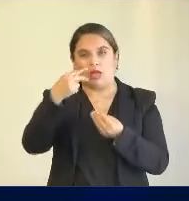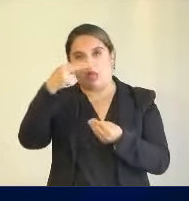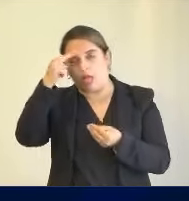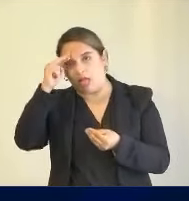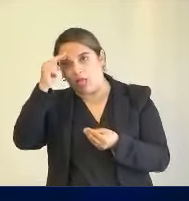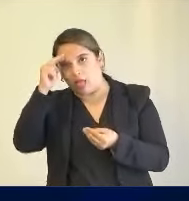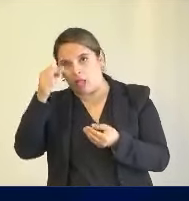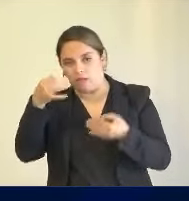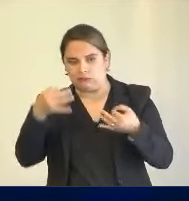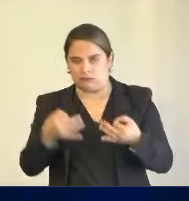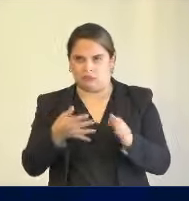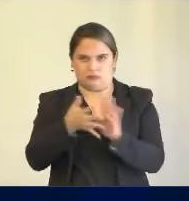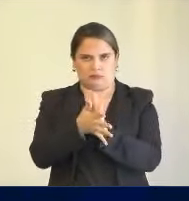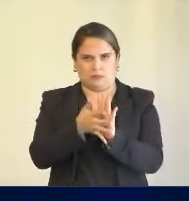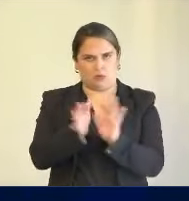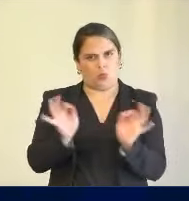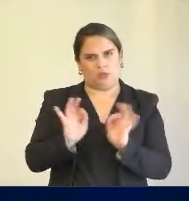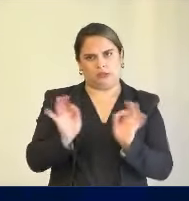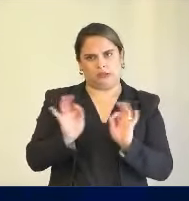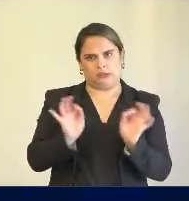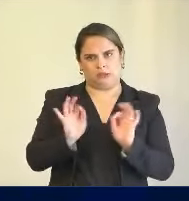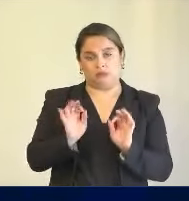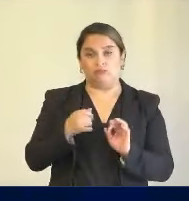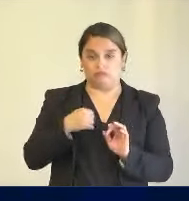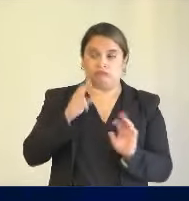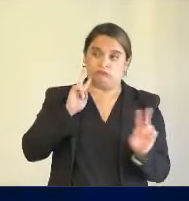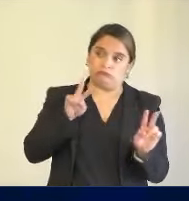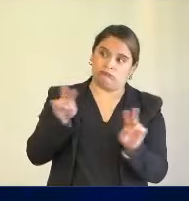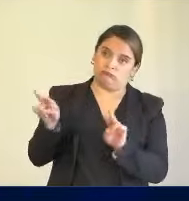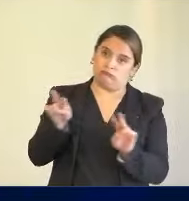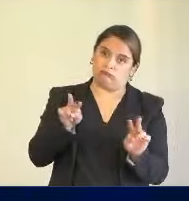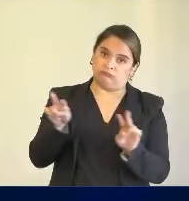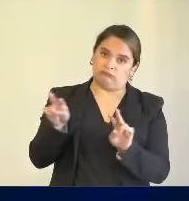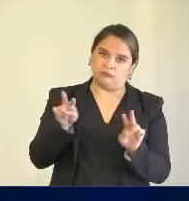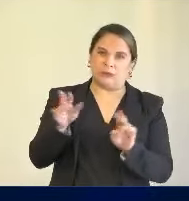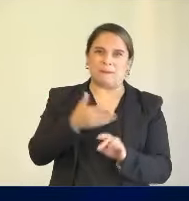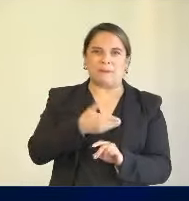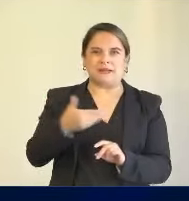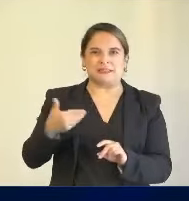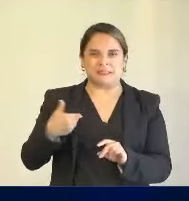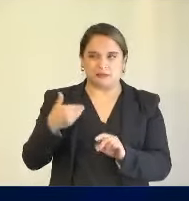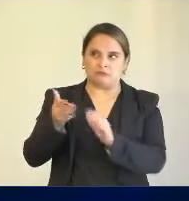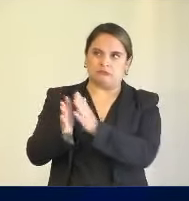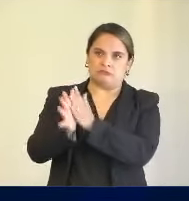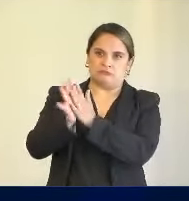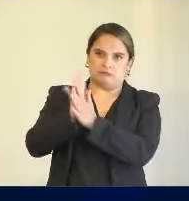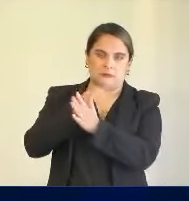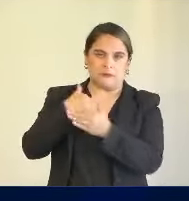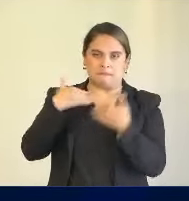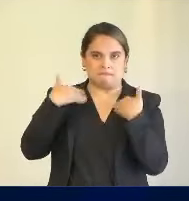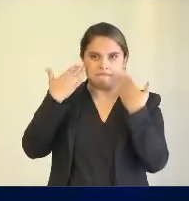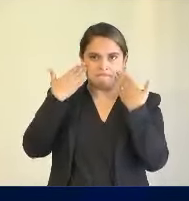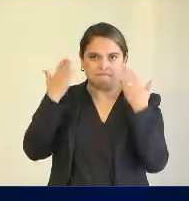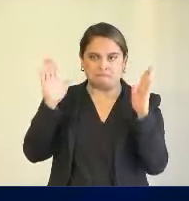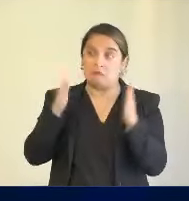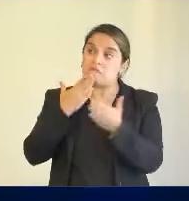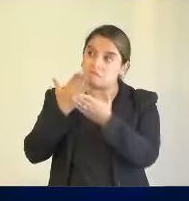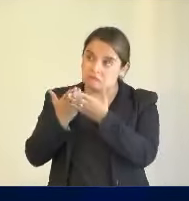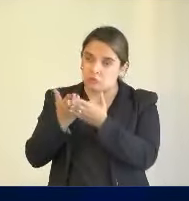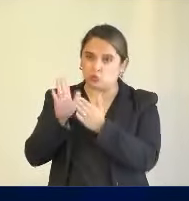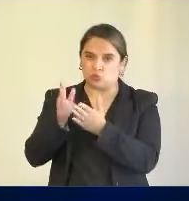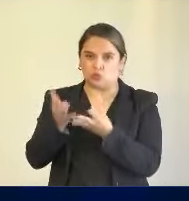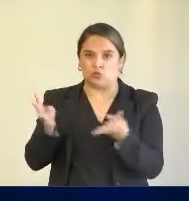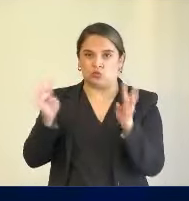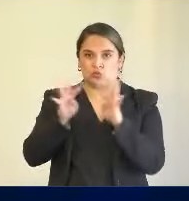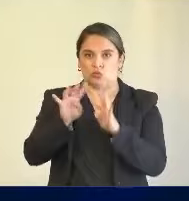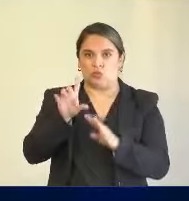está hasta por nosotros yo me sorprendo de lo que nos dijo el presidente a nosotros que yo no me di cuenta senador luna pero gracias Sí no sabía que eso